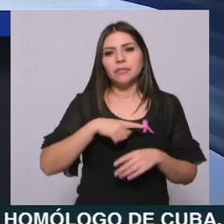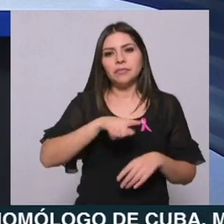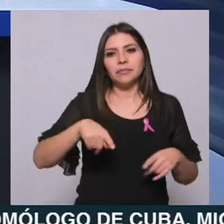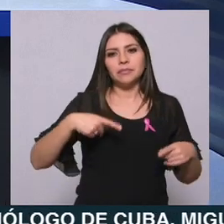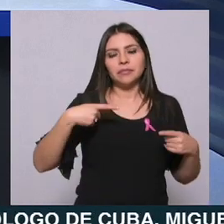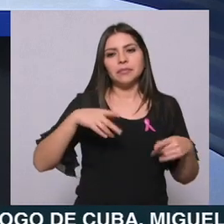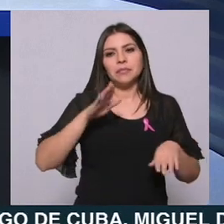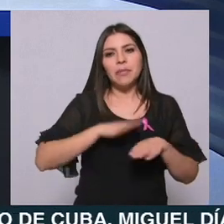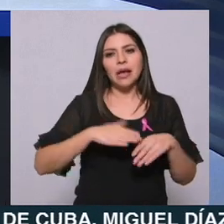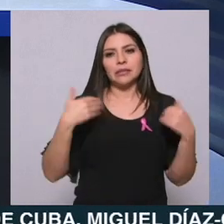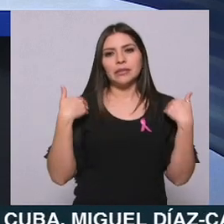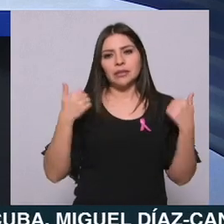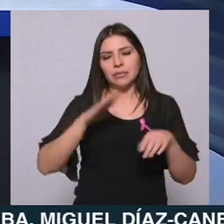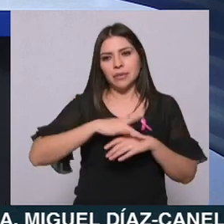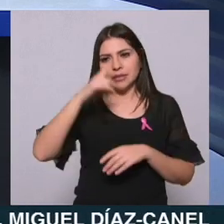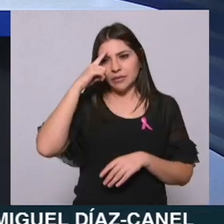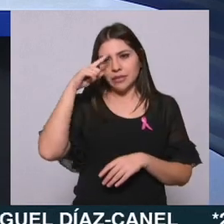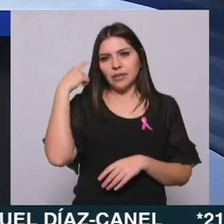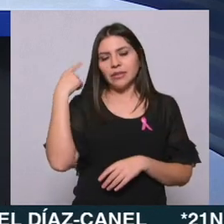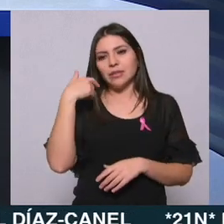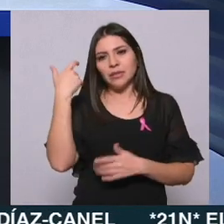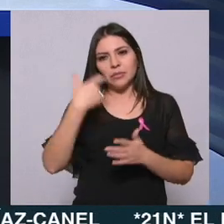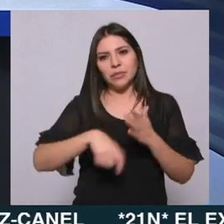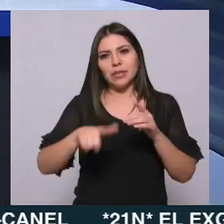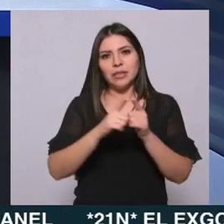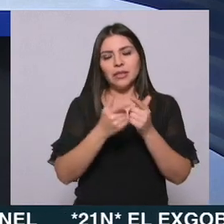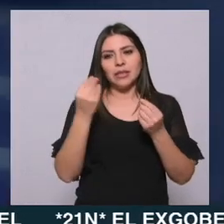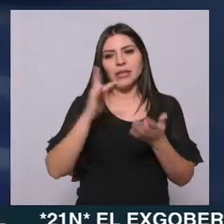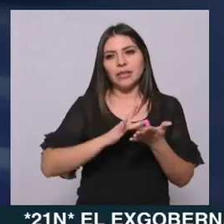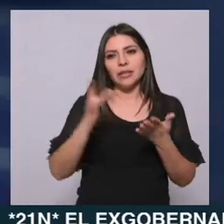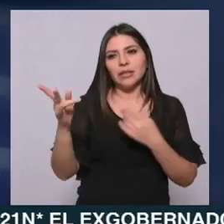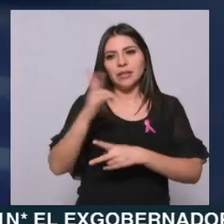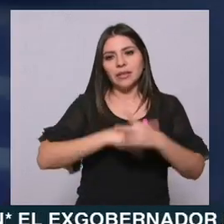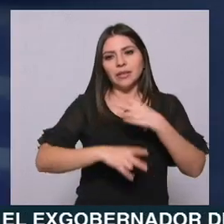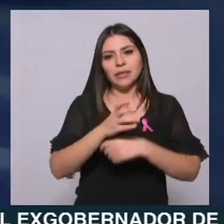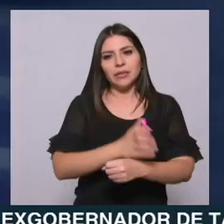no somos historiadores. Claro. Pues vamos por ese libro, doctora, muchísimas gracias por acompañarnos. Gracias. Gracias, y bueno,